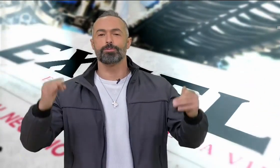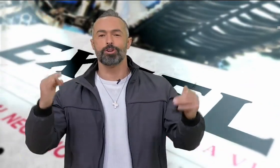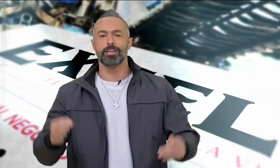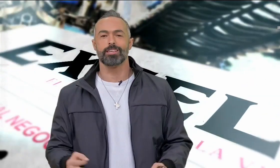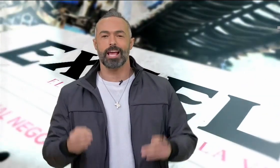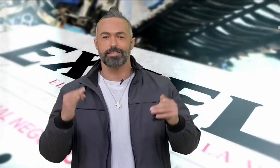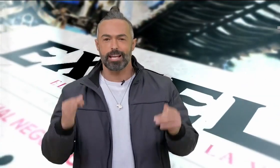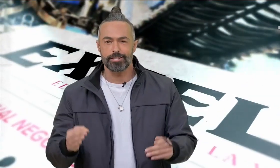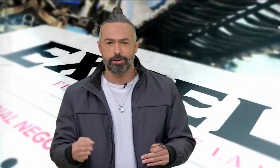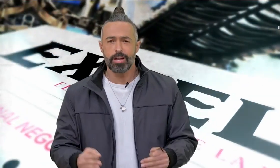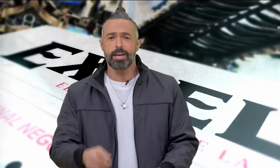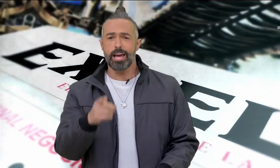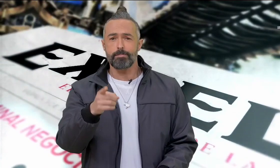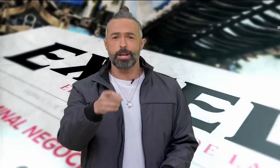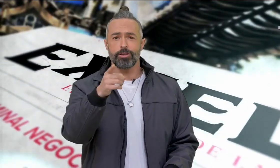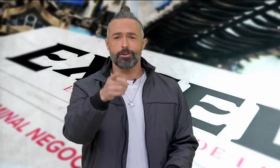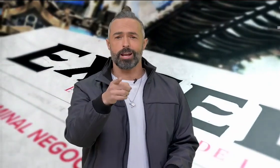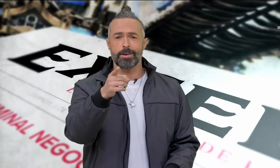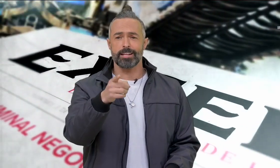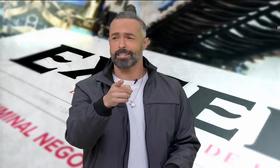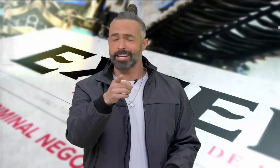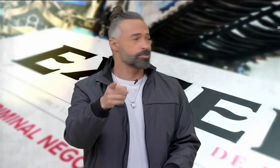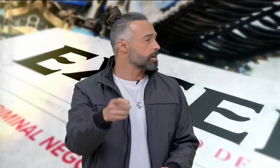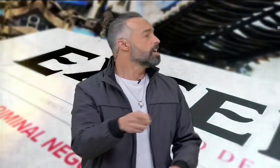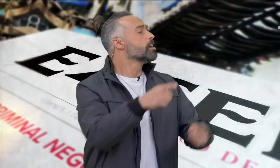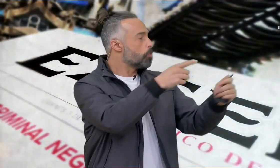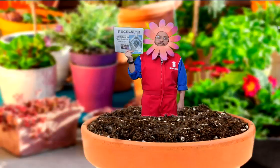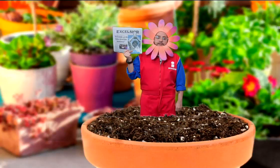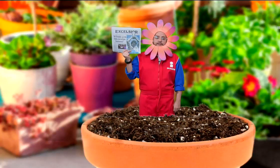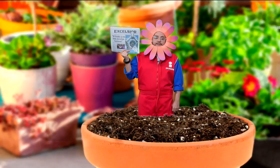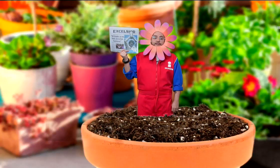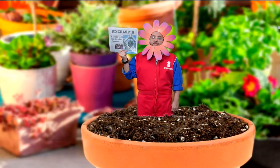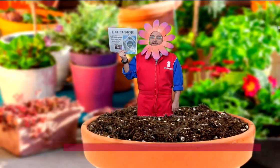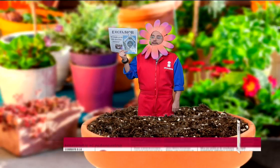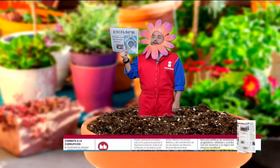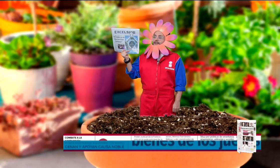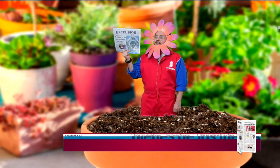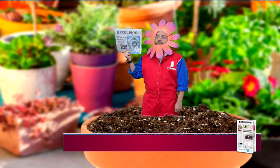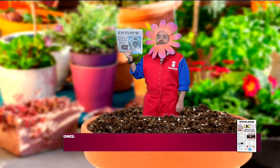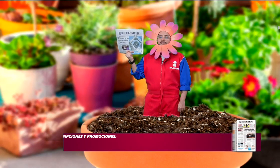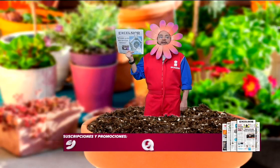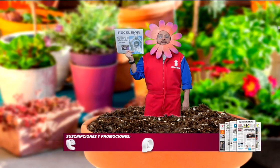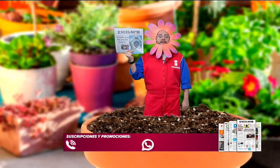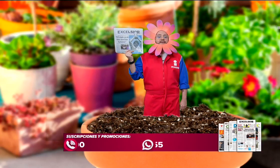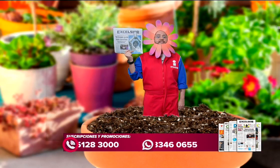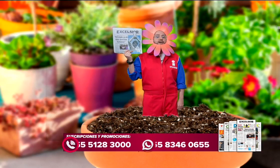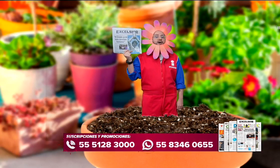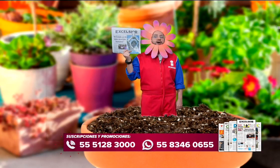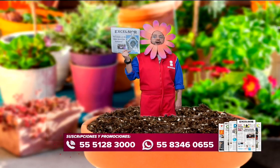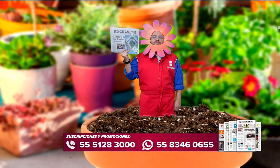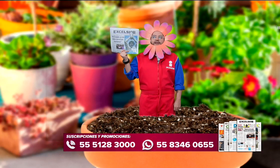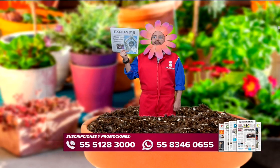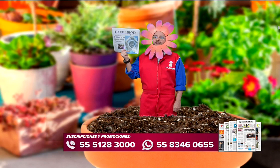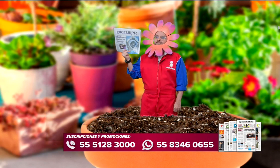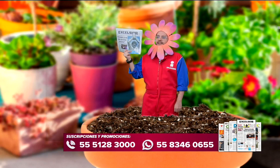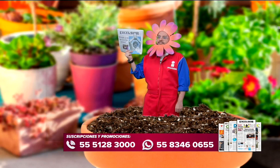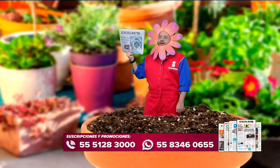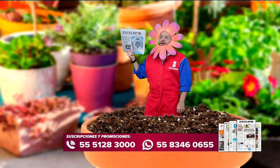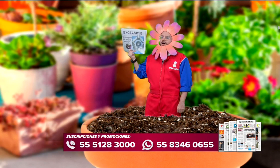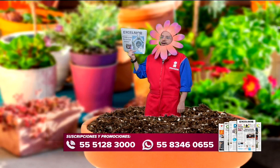mejor opción es Excelsior, el periódico de la vida nacional. ¿Cuál es la mejor opción, muchachos? Obviamente, Excelsior. ¡El Excelsior!